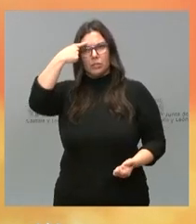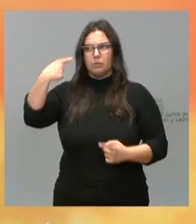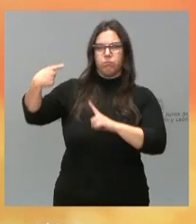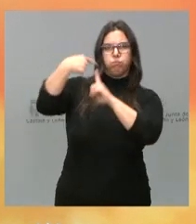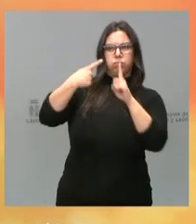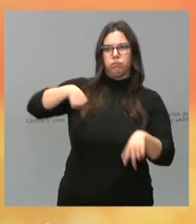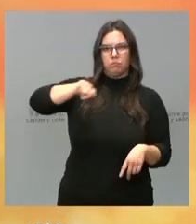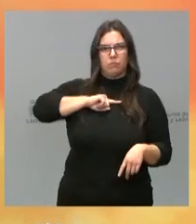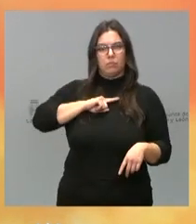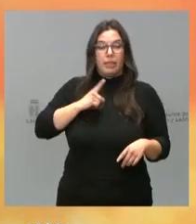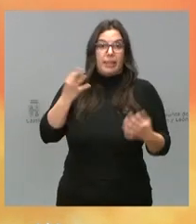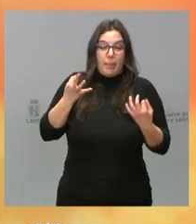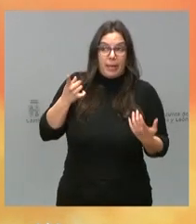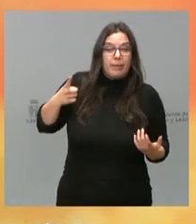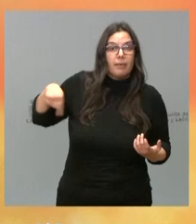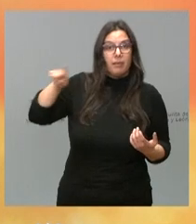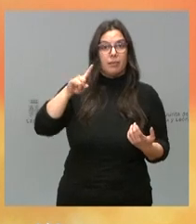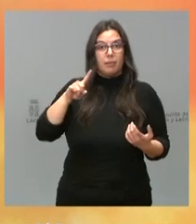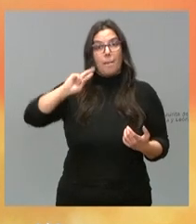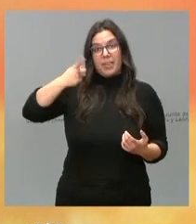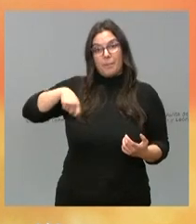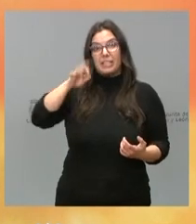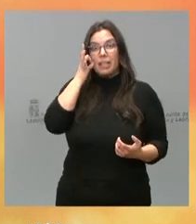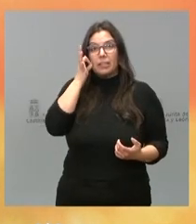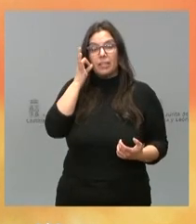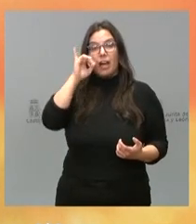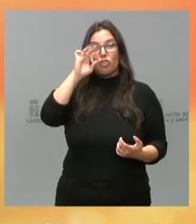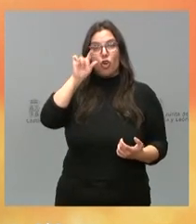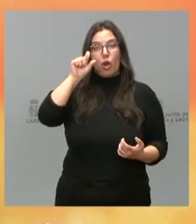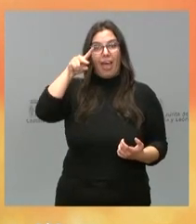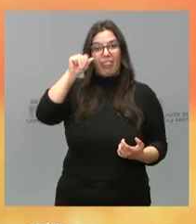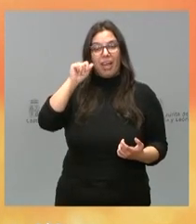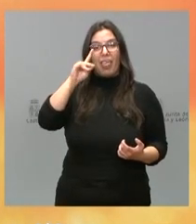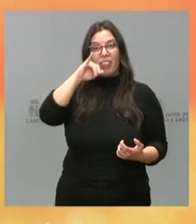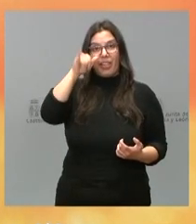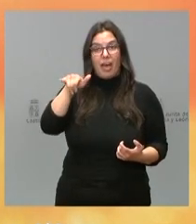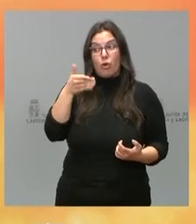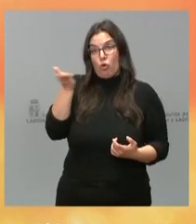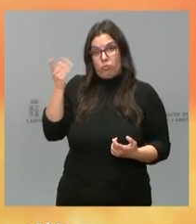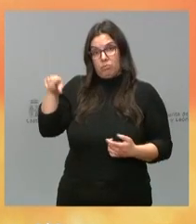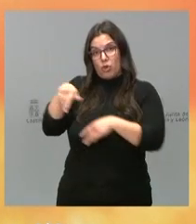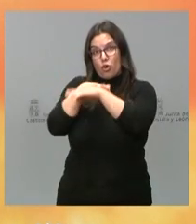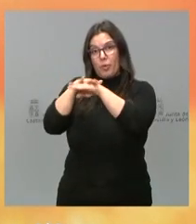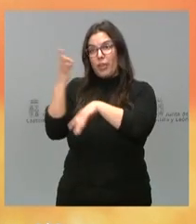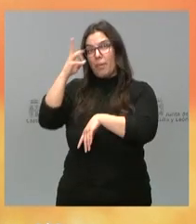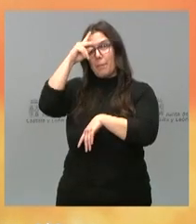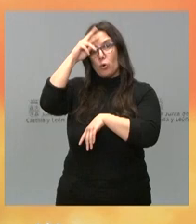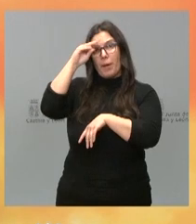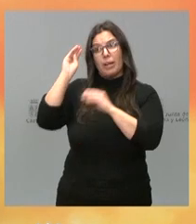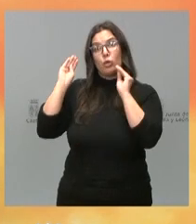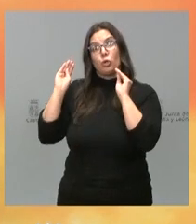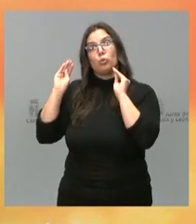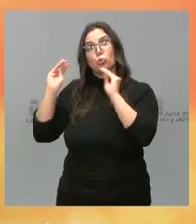creo que lo que debería hacer la vicepresidenta o otros miembros del gobierno es de preocuparse por una modificación